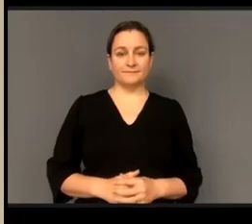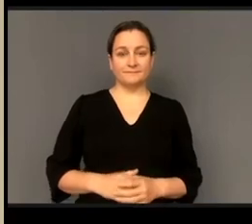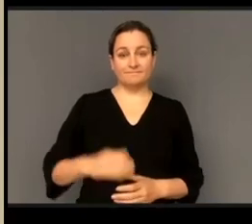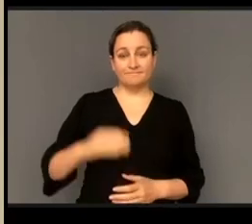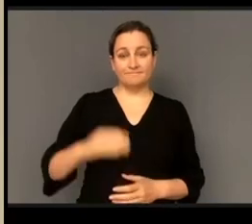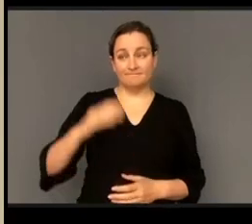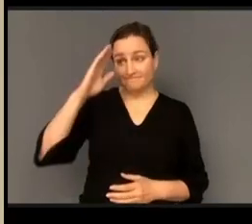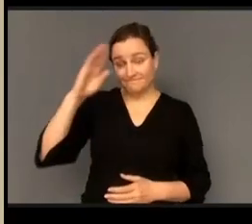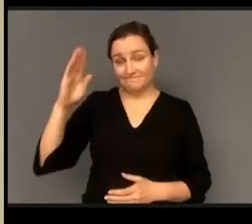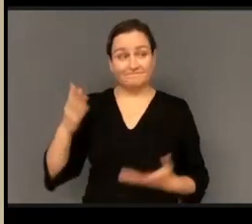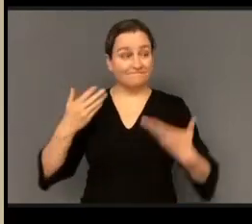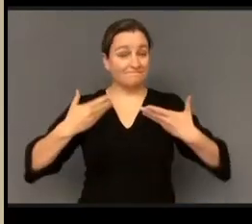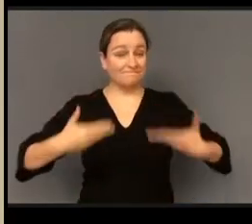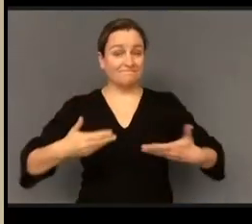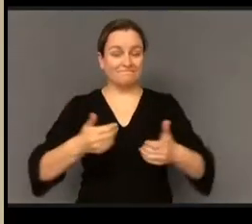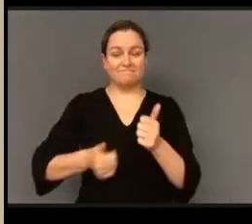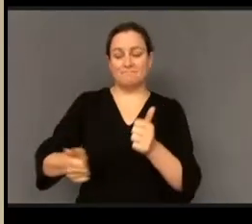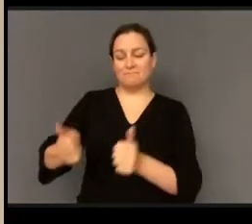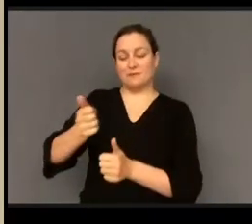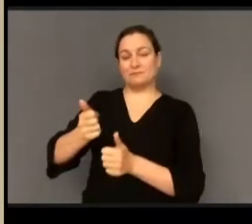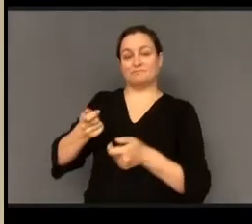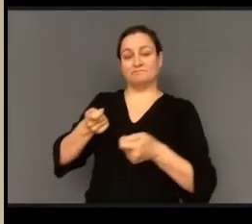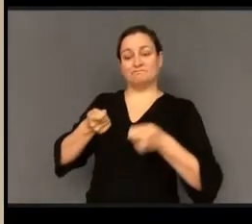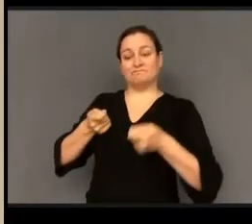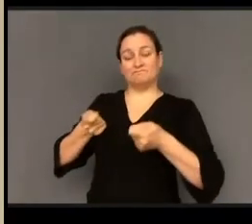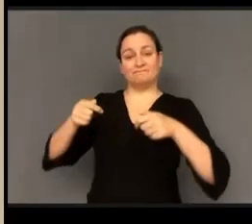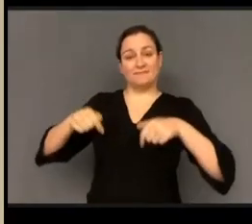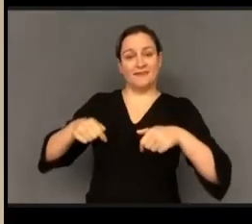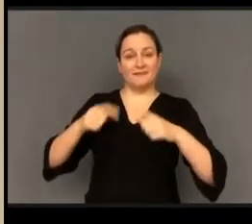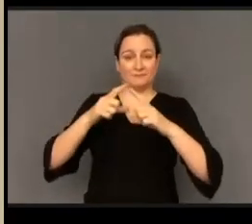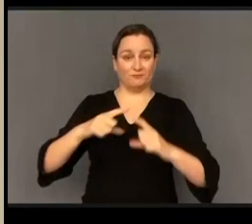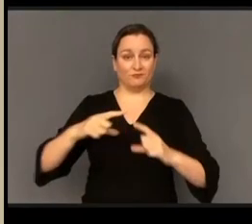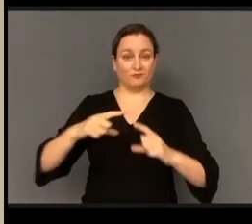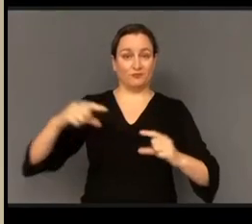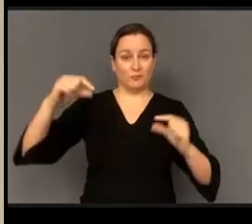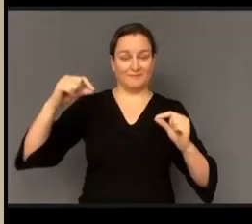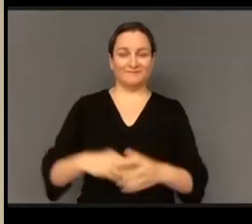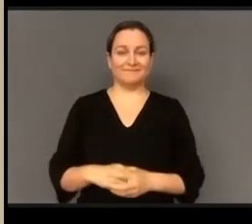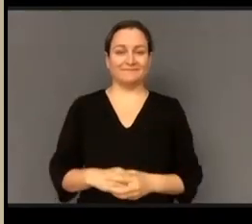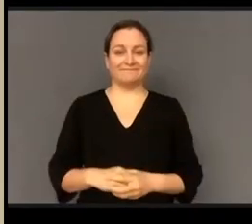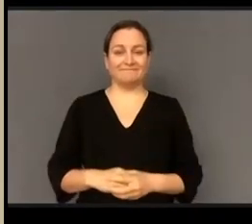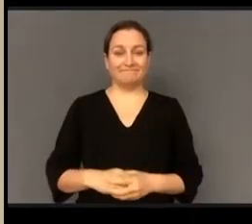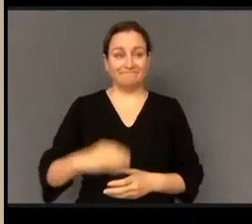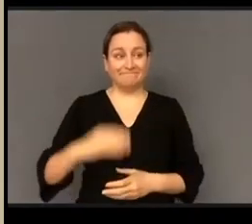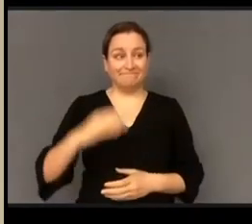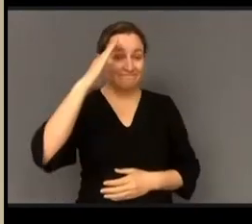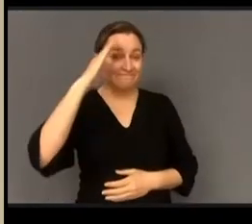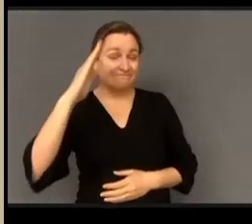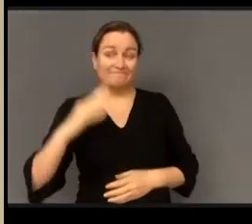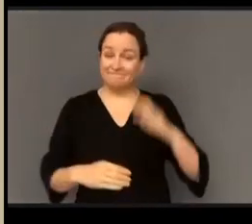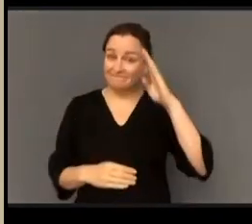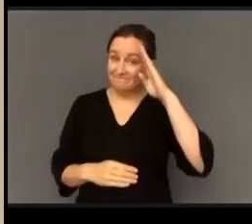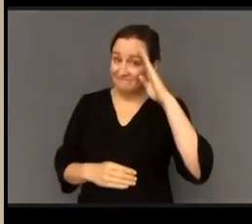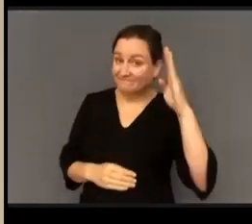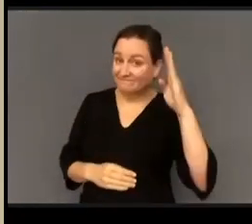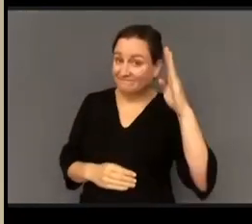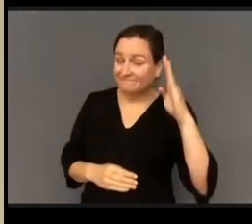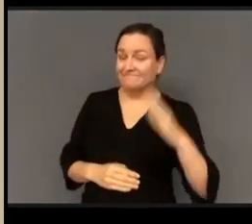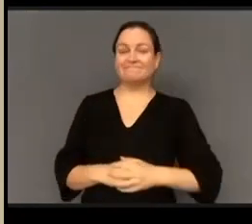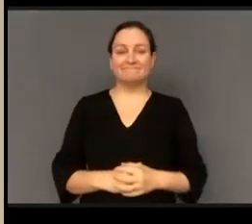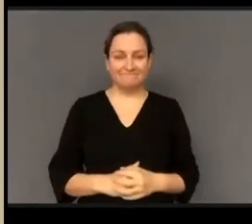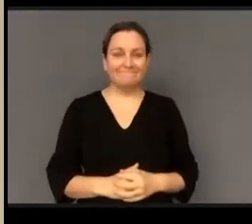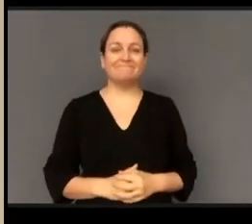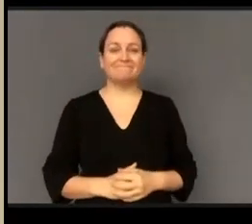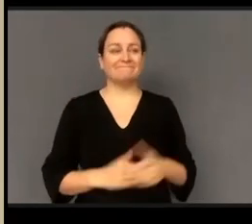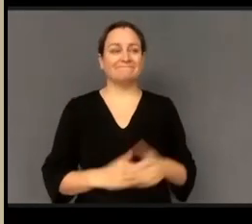Buenos días, soy Fumio Kishida, primer ministro de Japón. Muy buenas tardes a todos